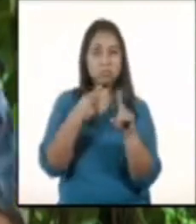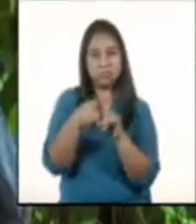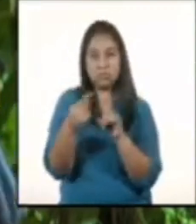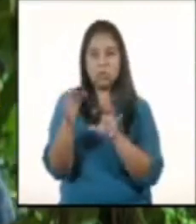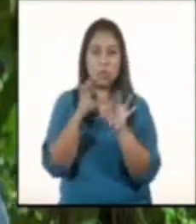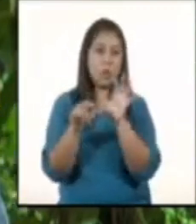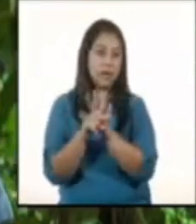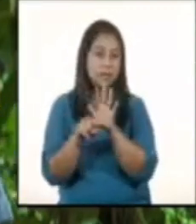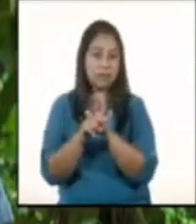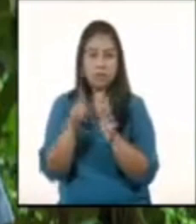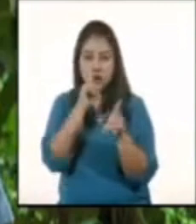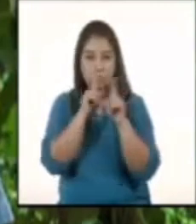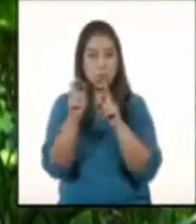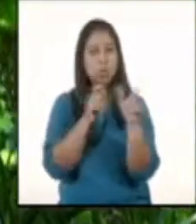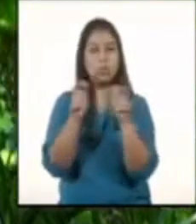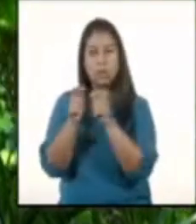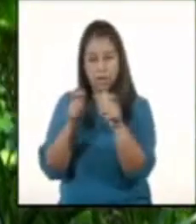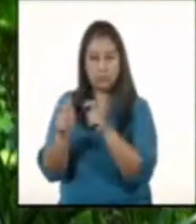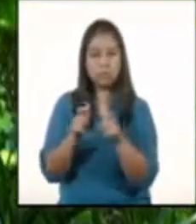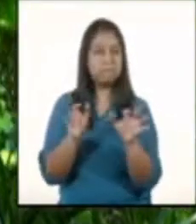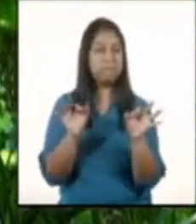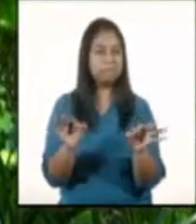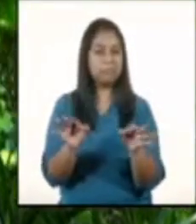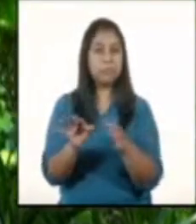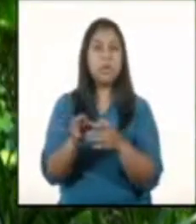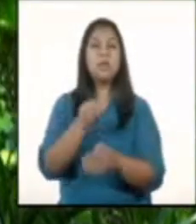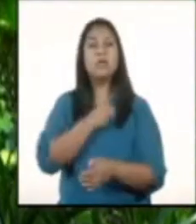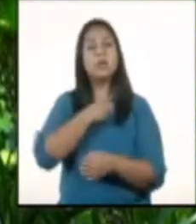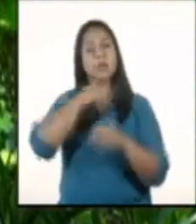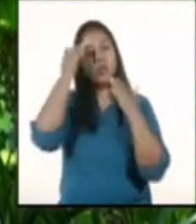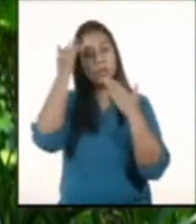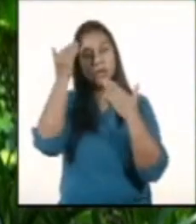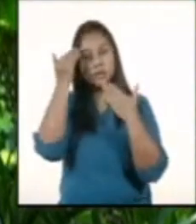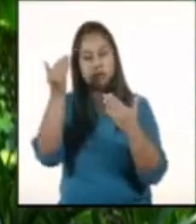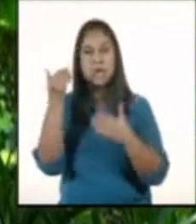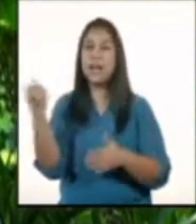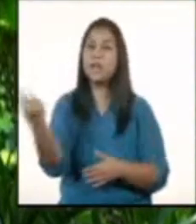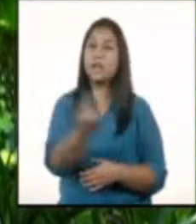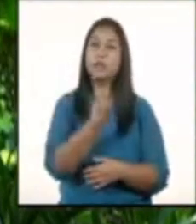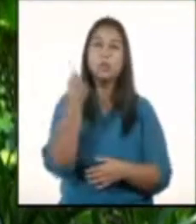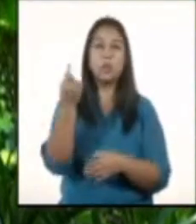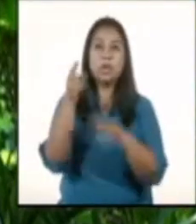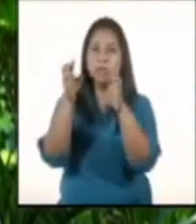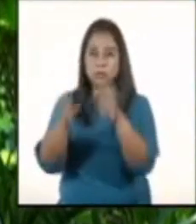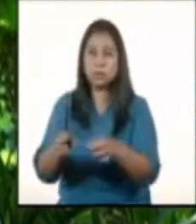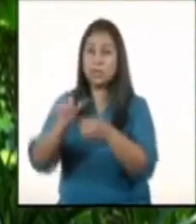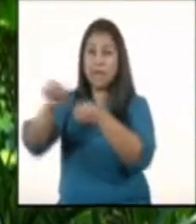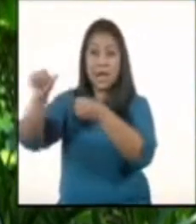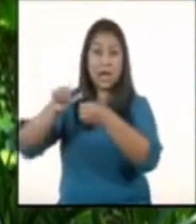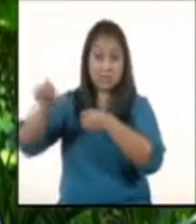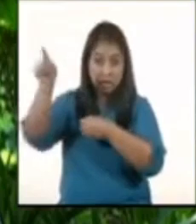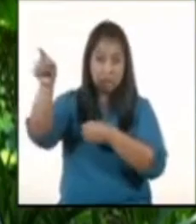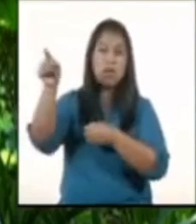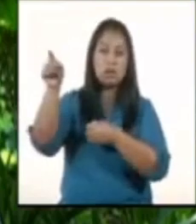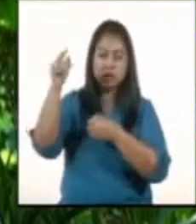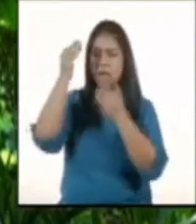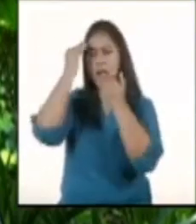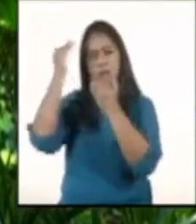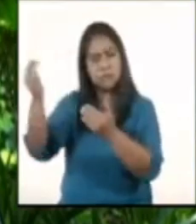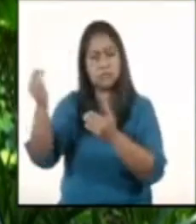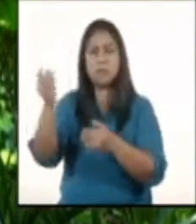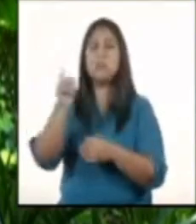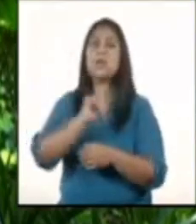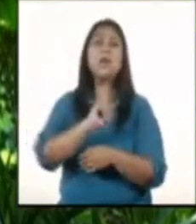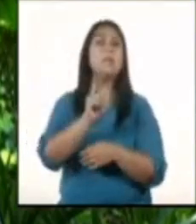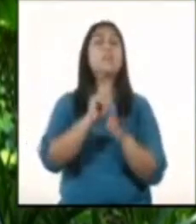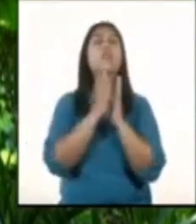de una manera mucho más efectiva. Quiero agradecer profundamente a todos los habitantes de San Agustín y Acazahuatlán que no se acerquen